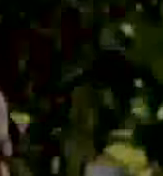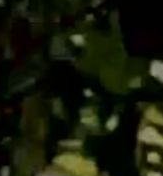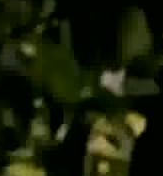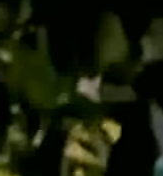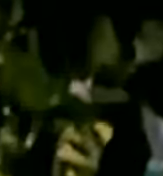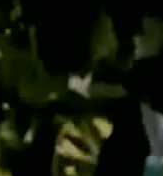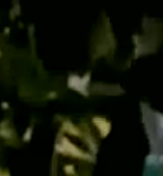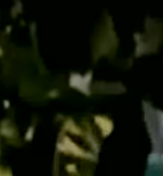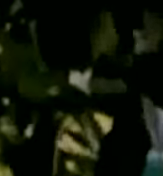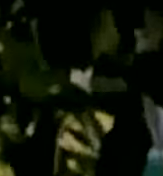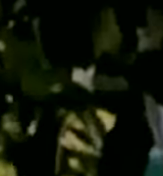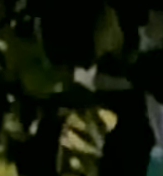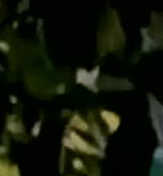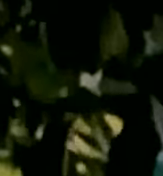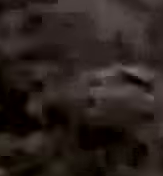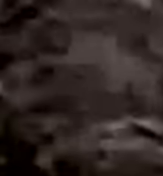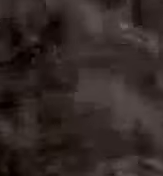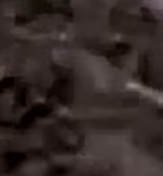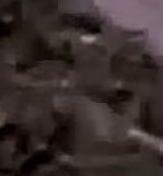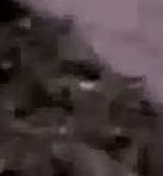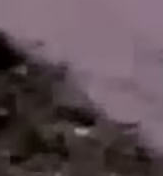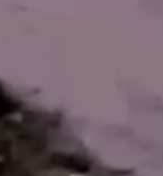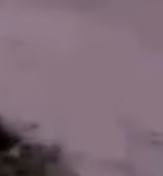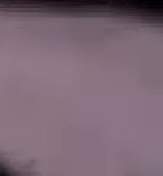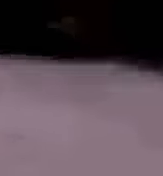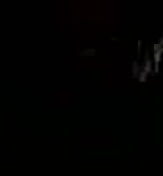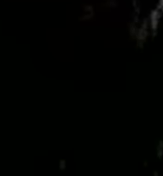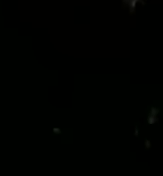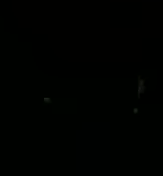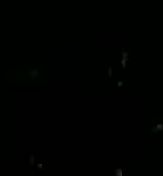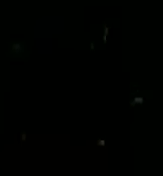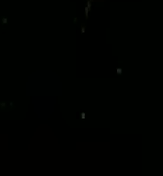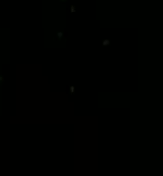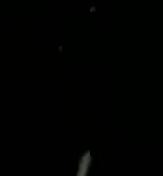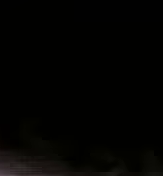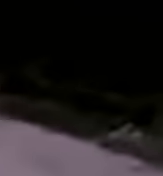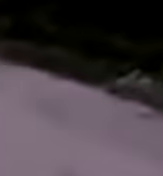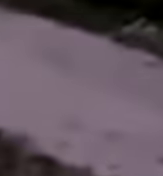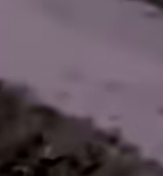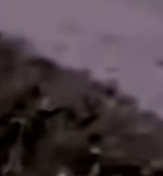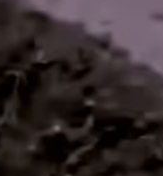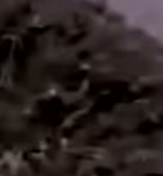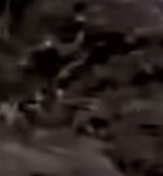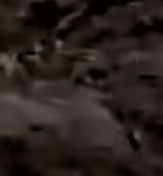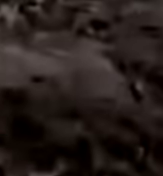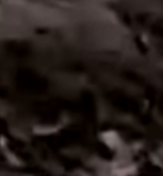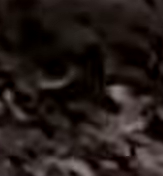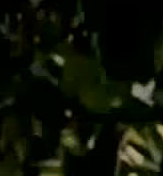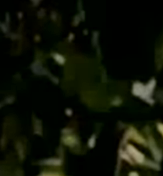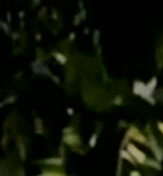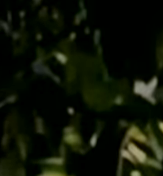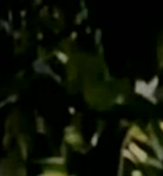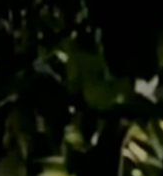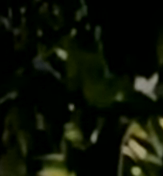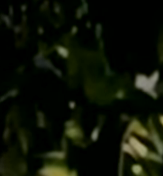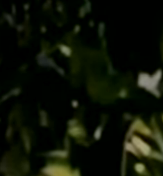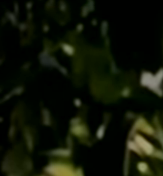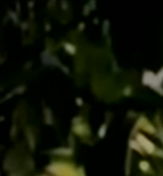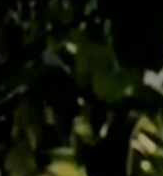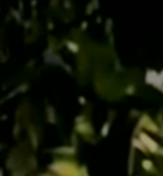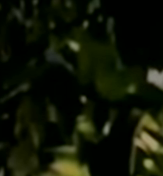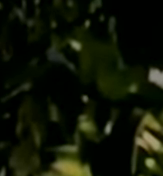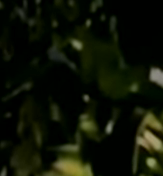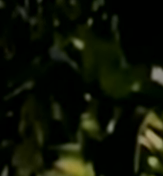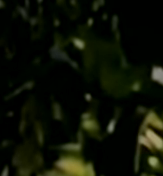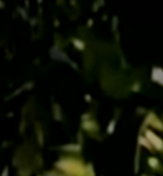vía. Todas solicitábamos la vialidad, parte de ese muro de contención que nosotros siempre lo hemos peleado para